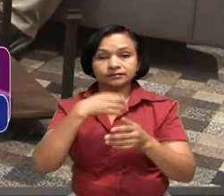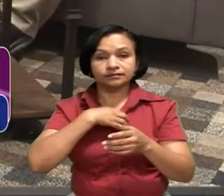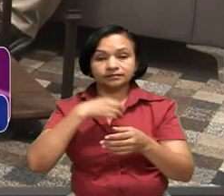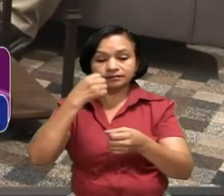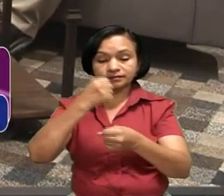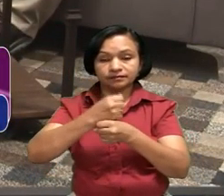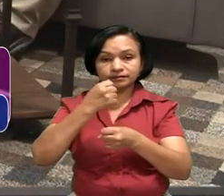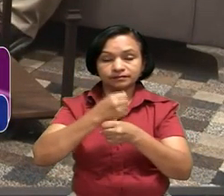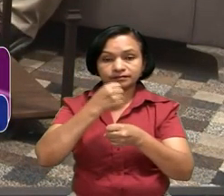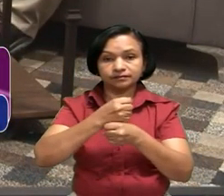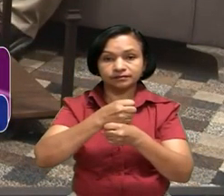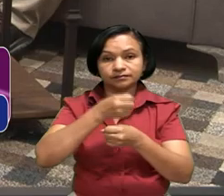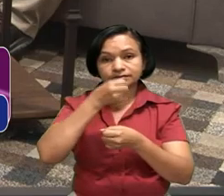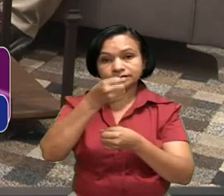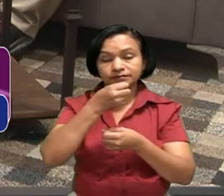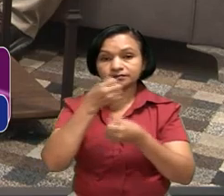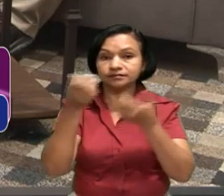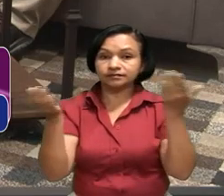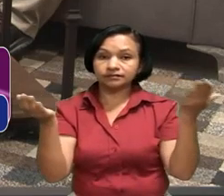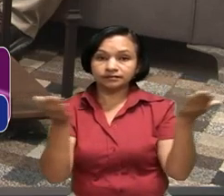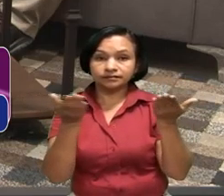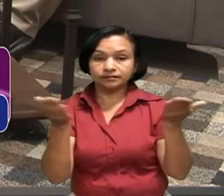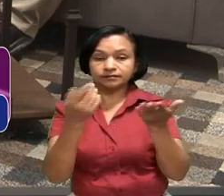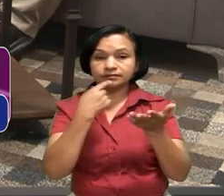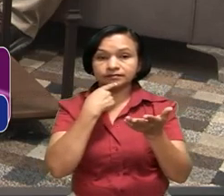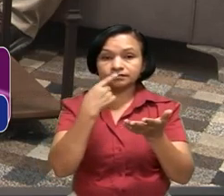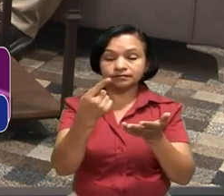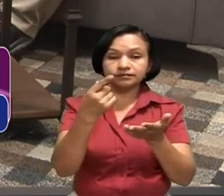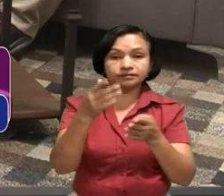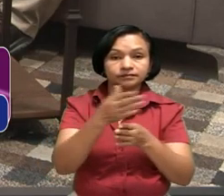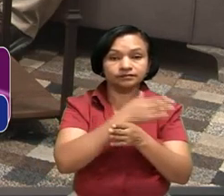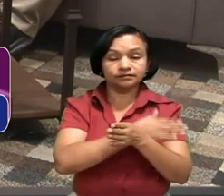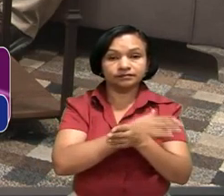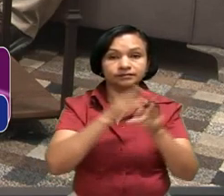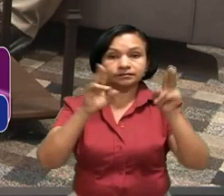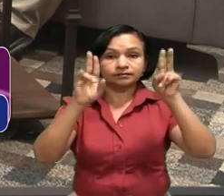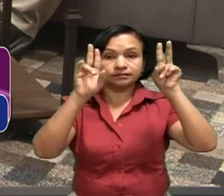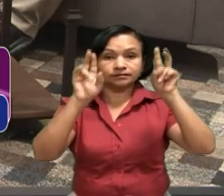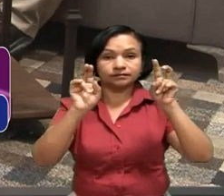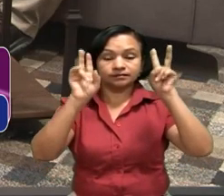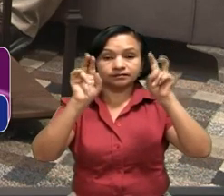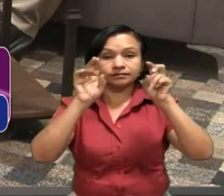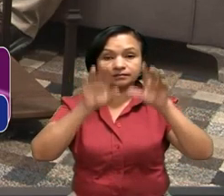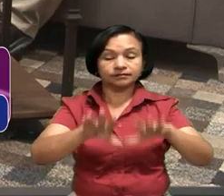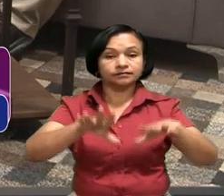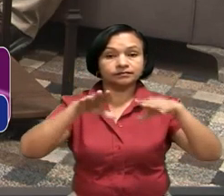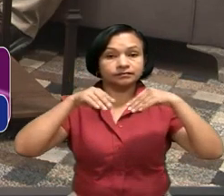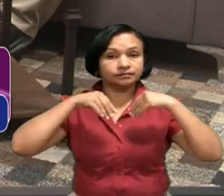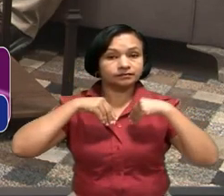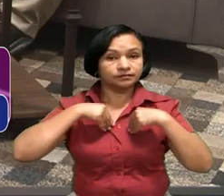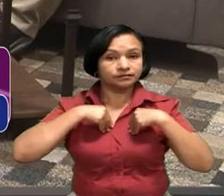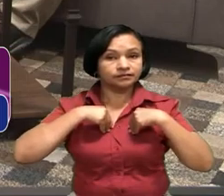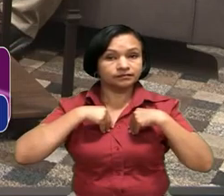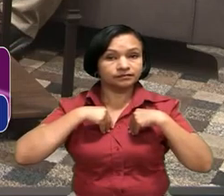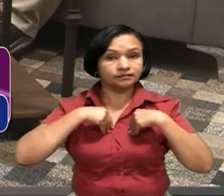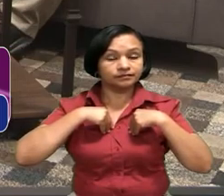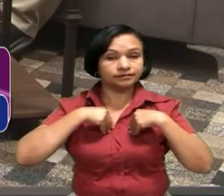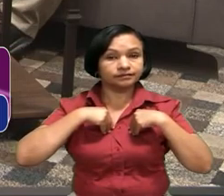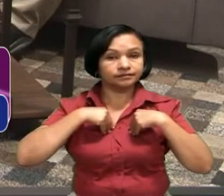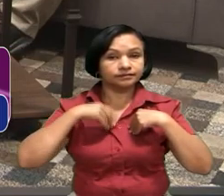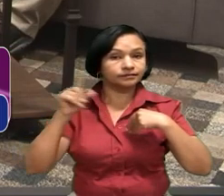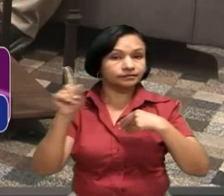porque y vaya pues también otorgando a eso que usted plantea el margen de la aceptación a partir no necesariamente